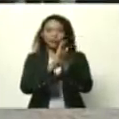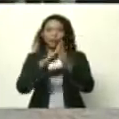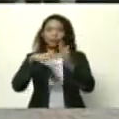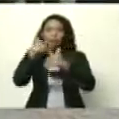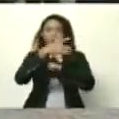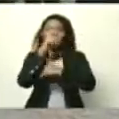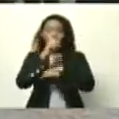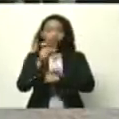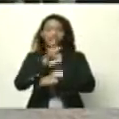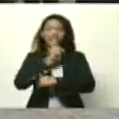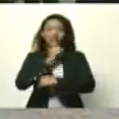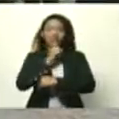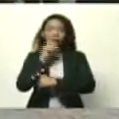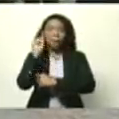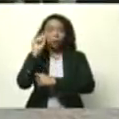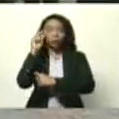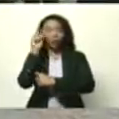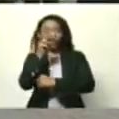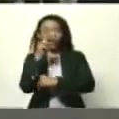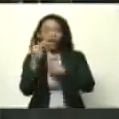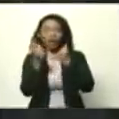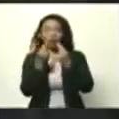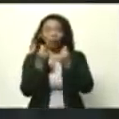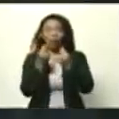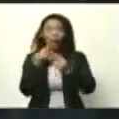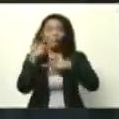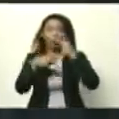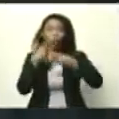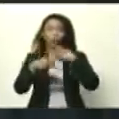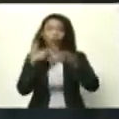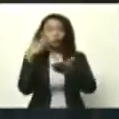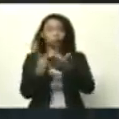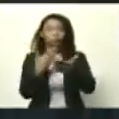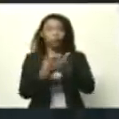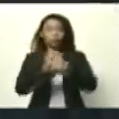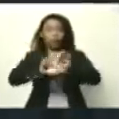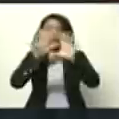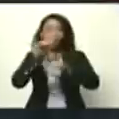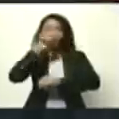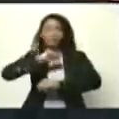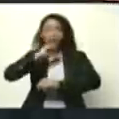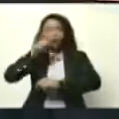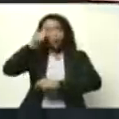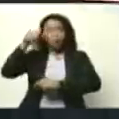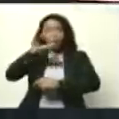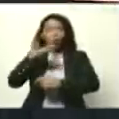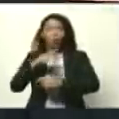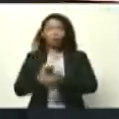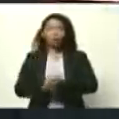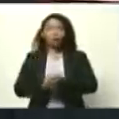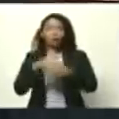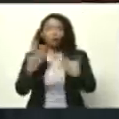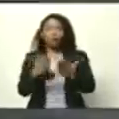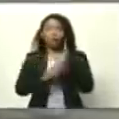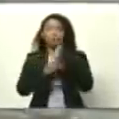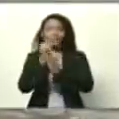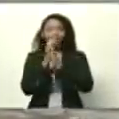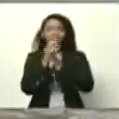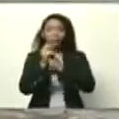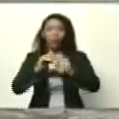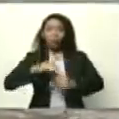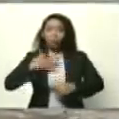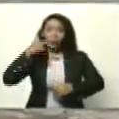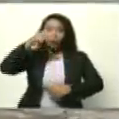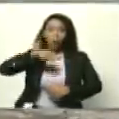tan difíciles desde el punto de vista económico, las políticas certeras, la resistencia de nuestro pueblo, el pueblo en que emprendió, pueden